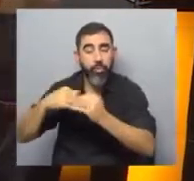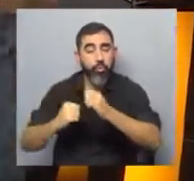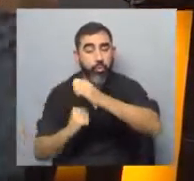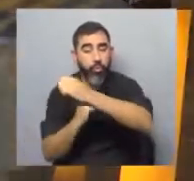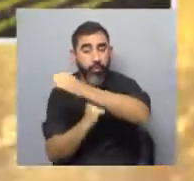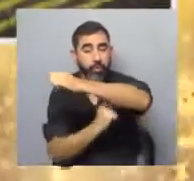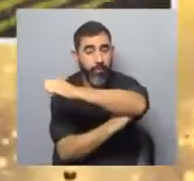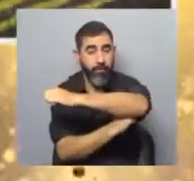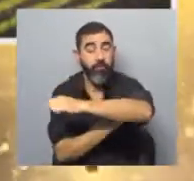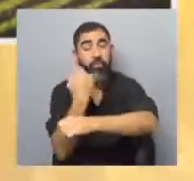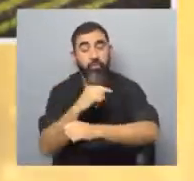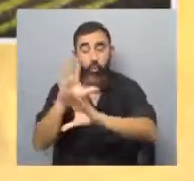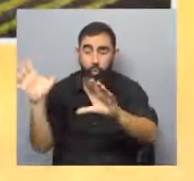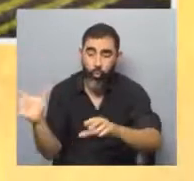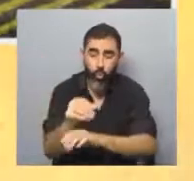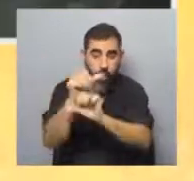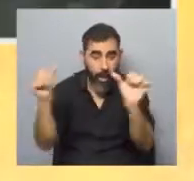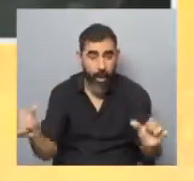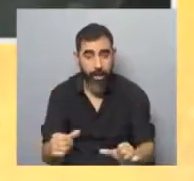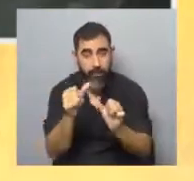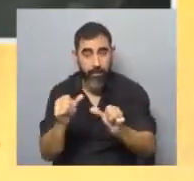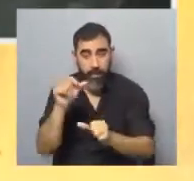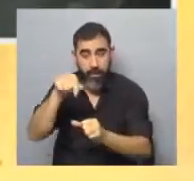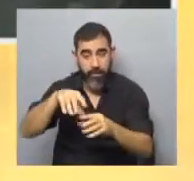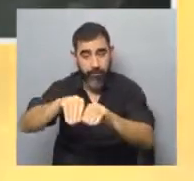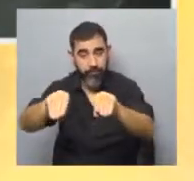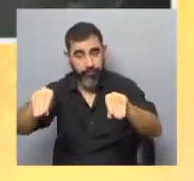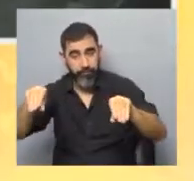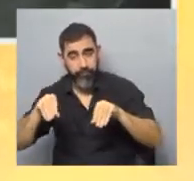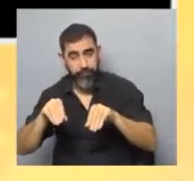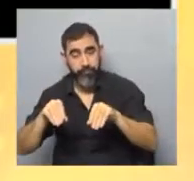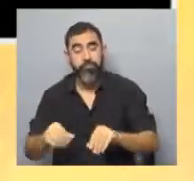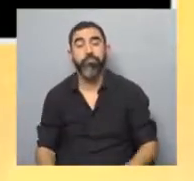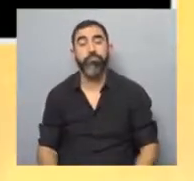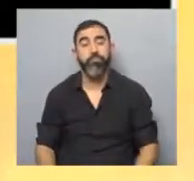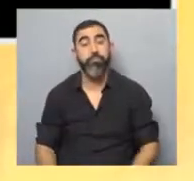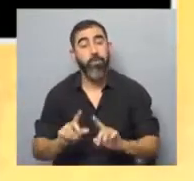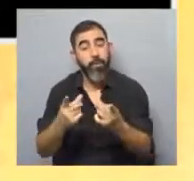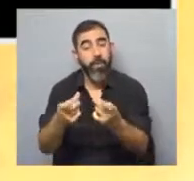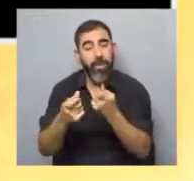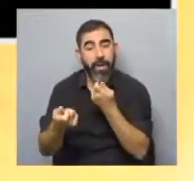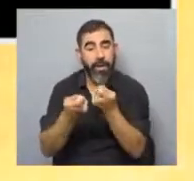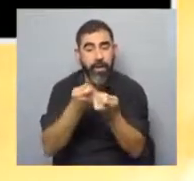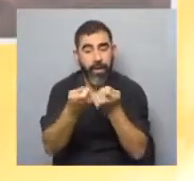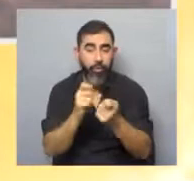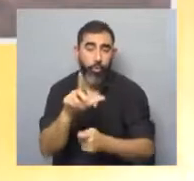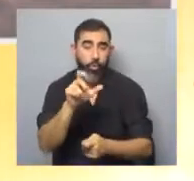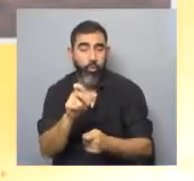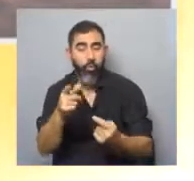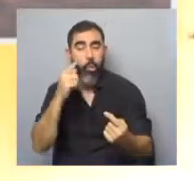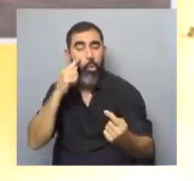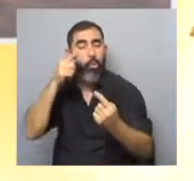sostenible, entonces todas las actividades que se desarrollan en esto, que también requieren de una gestión,